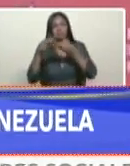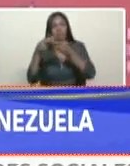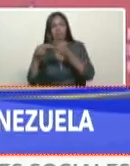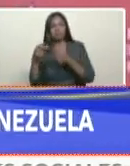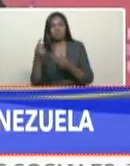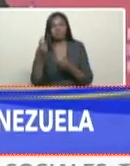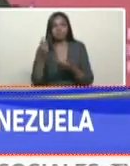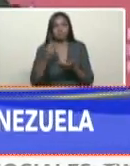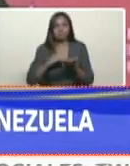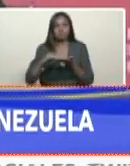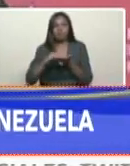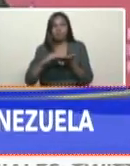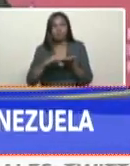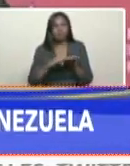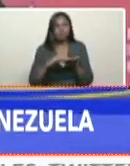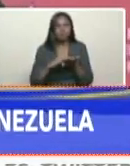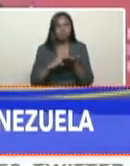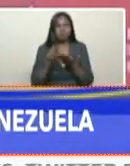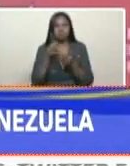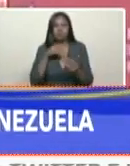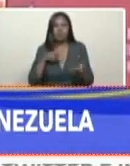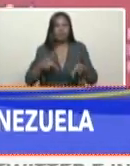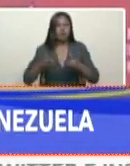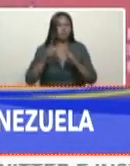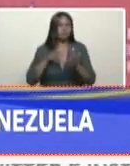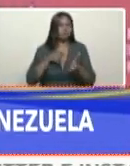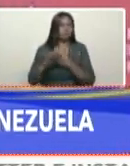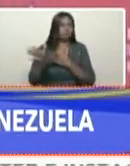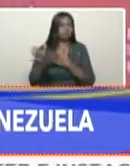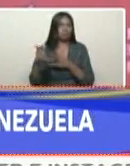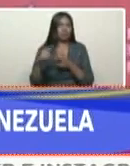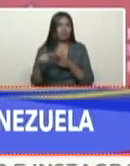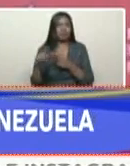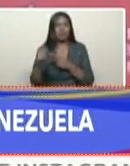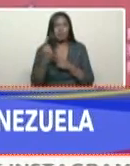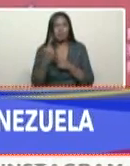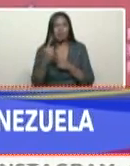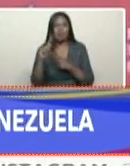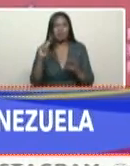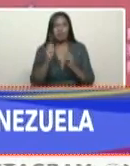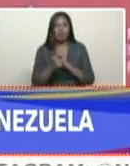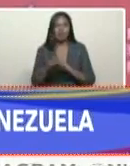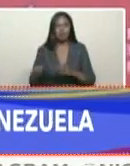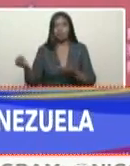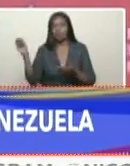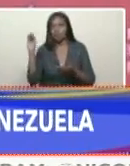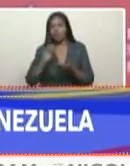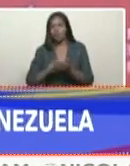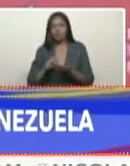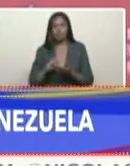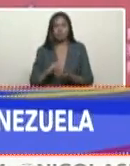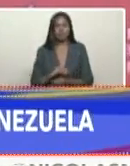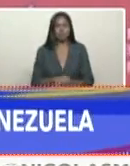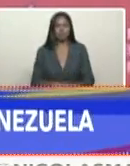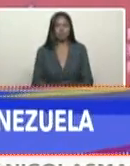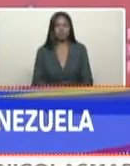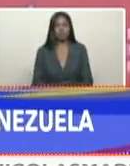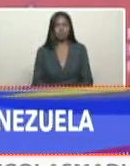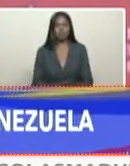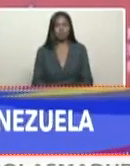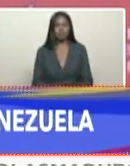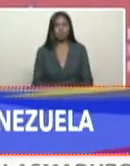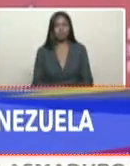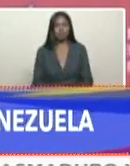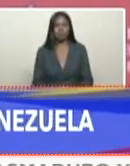curar. Y a veces uno cree que ya se curó y en las primeras de cambio vuelve a recaer. Por eso es